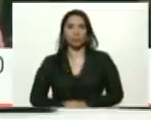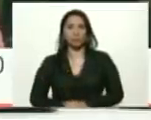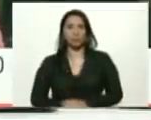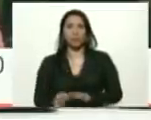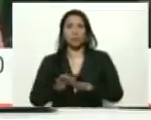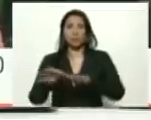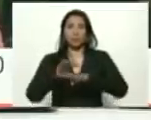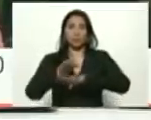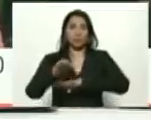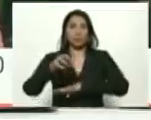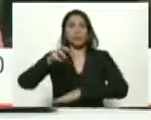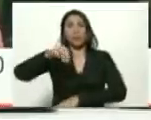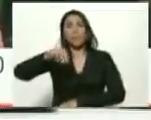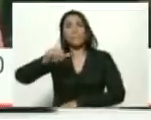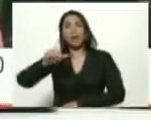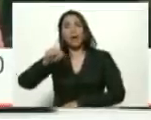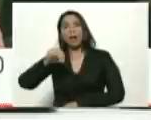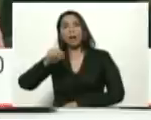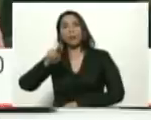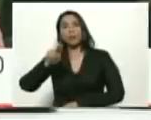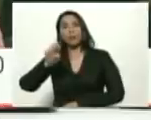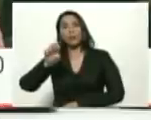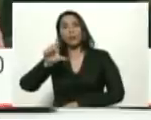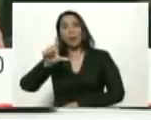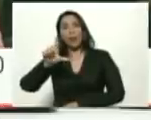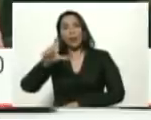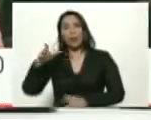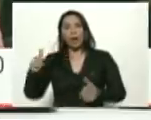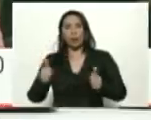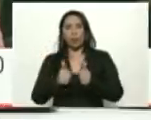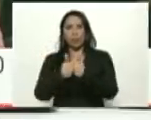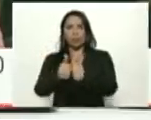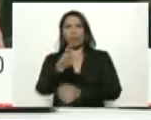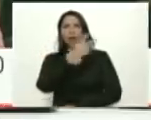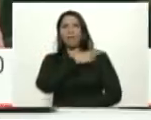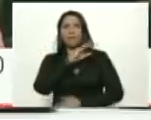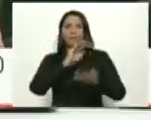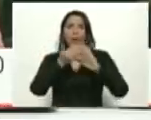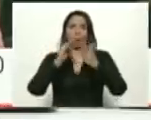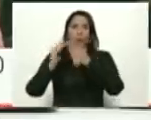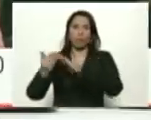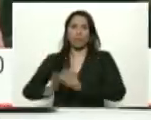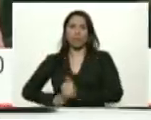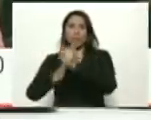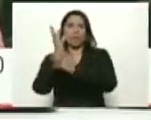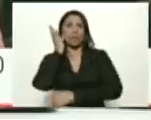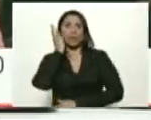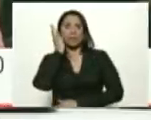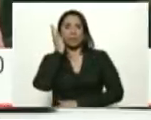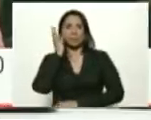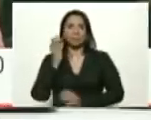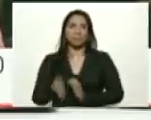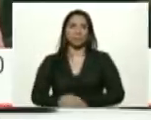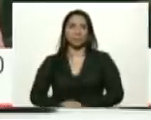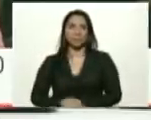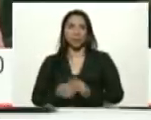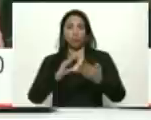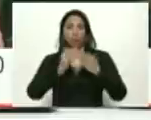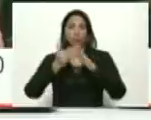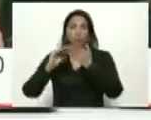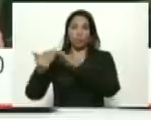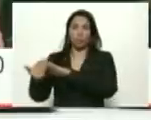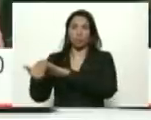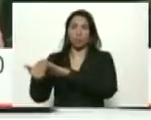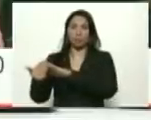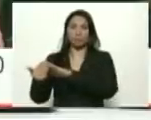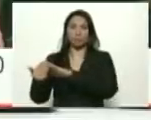municipio Manuel Monge. Se encuentra acompañado de la jefa de comunidad, una lideresa de la comunidad,